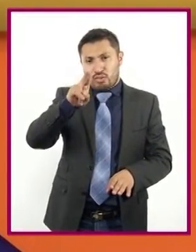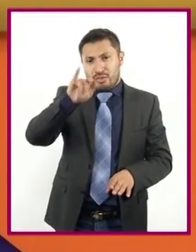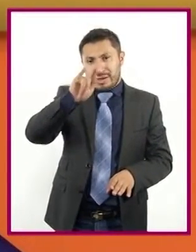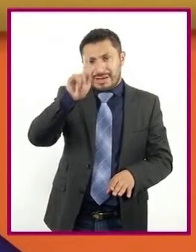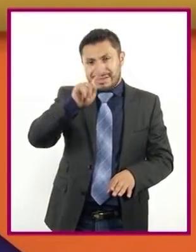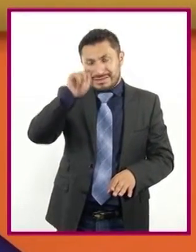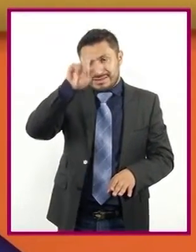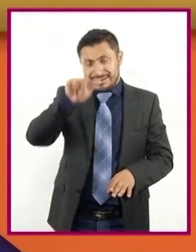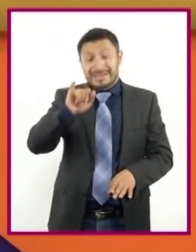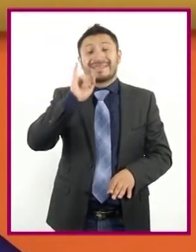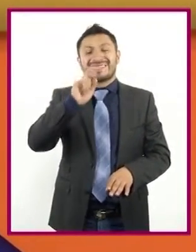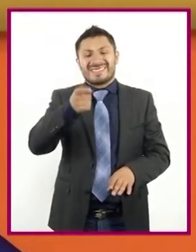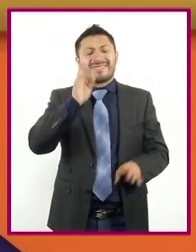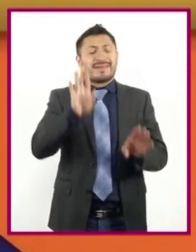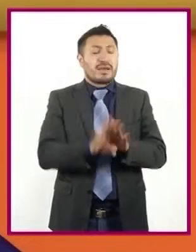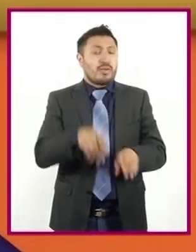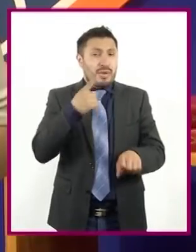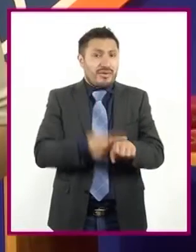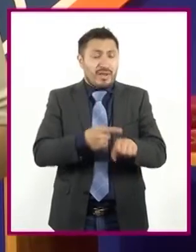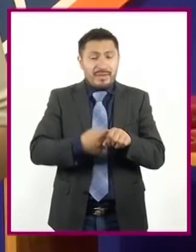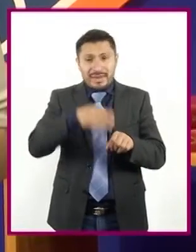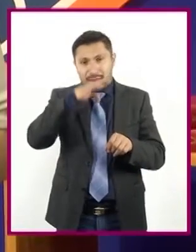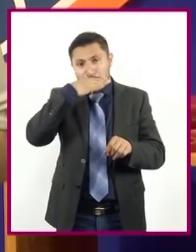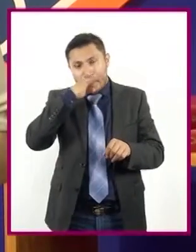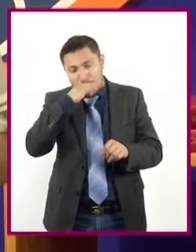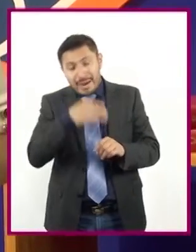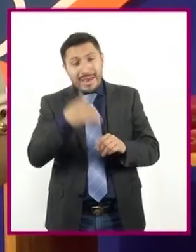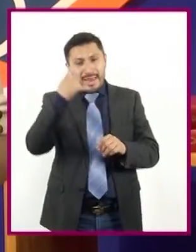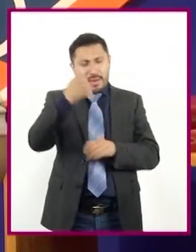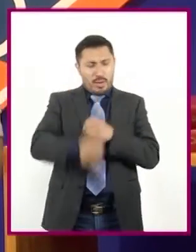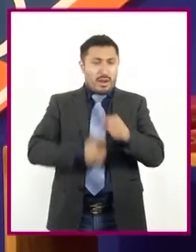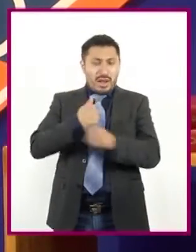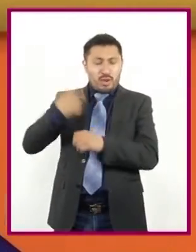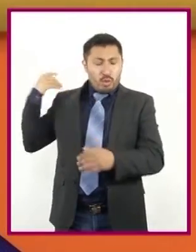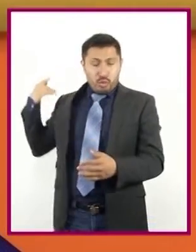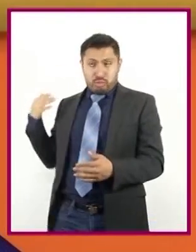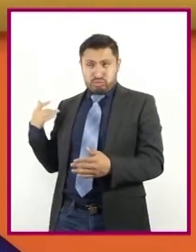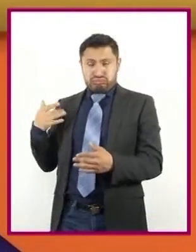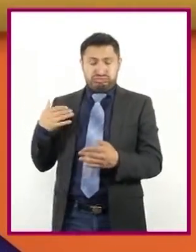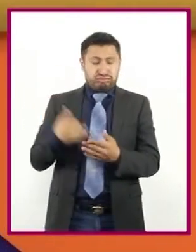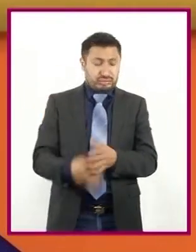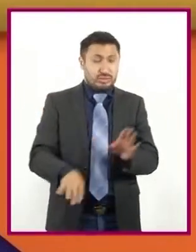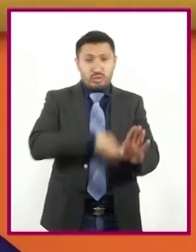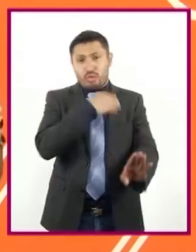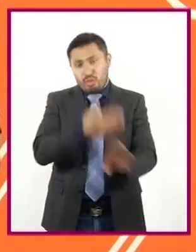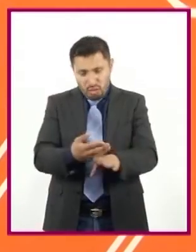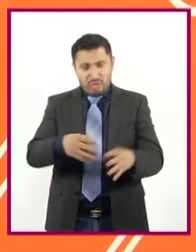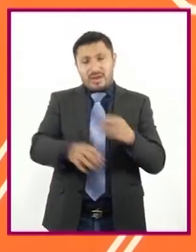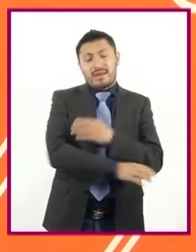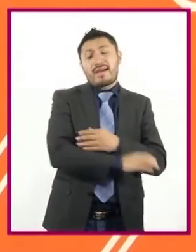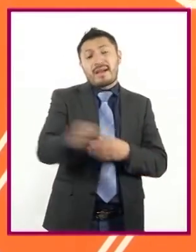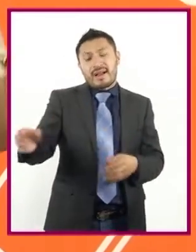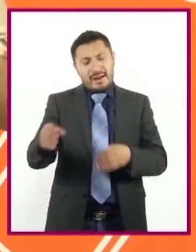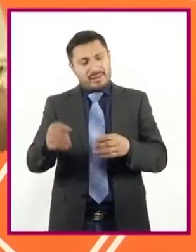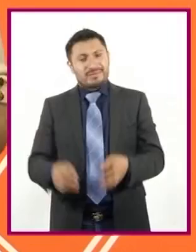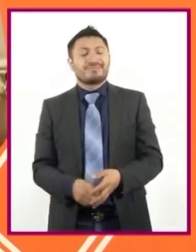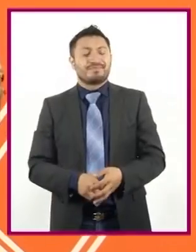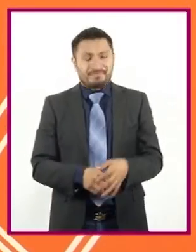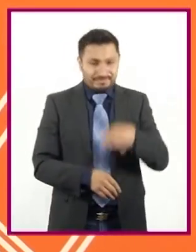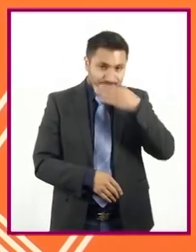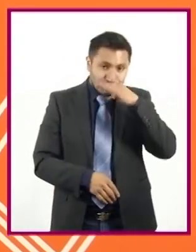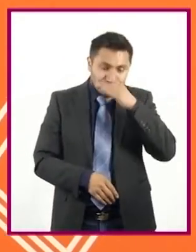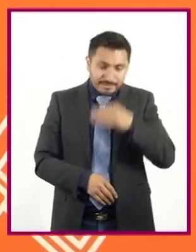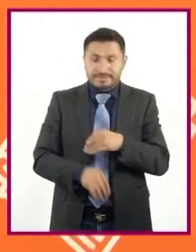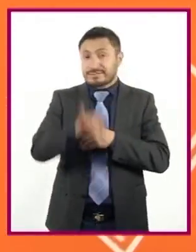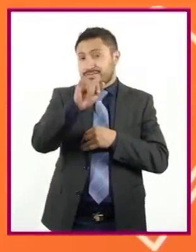de maíz y que durante cientos de años devastó los cultivos de las comunidades prehispánicas. Así es, Enrique.